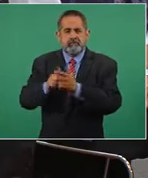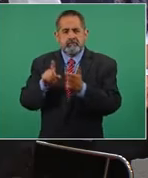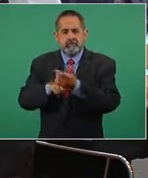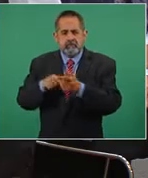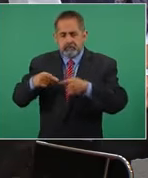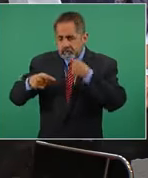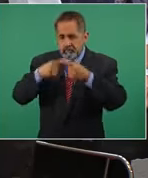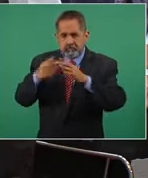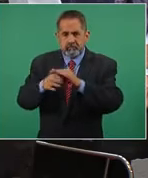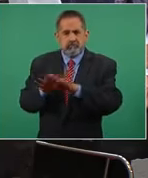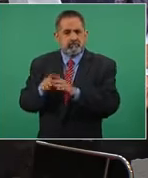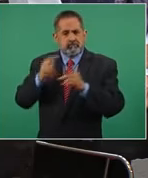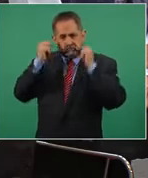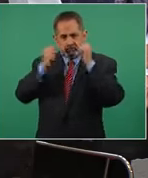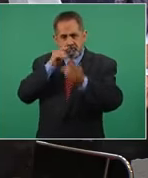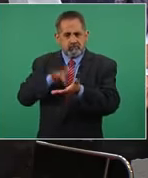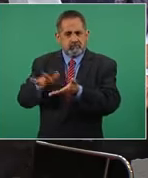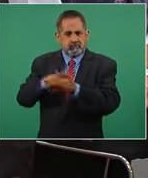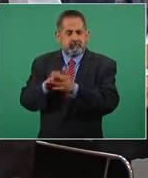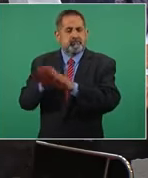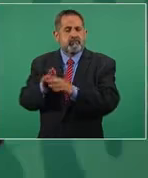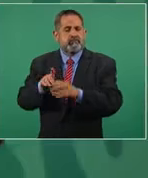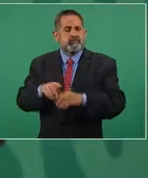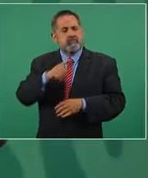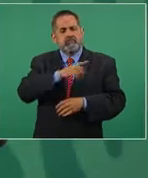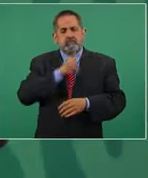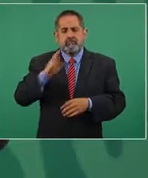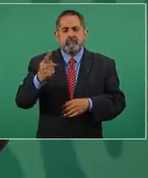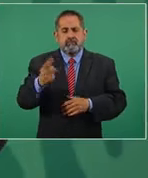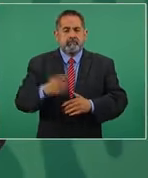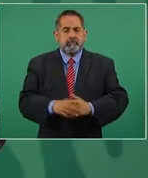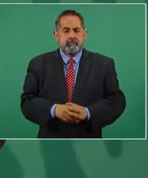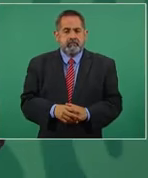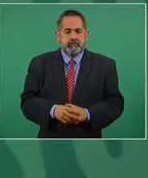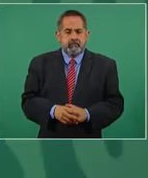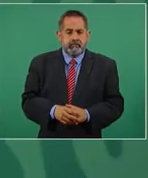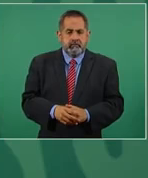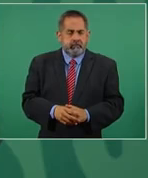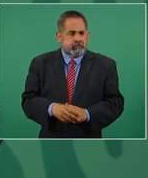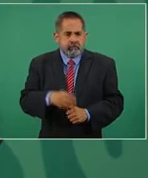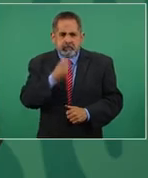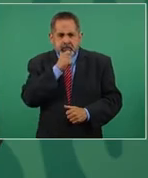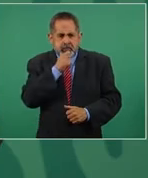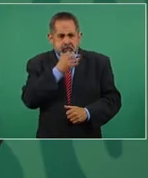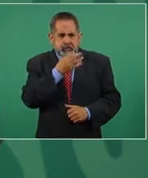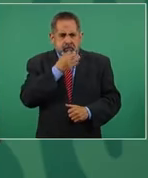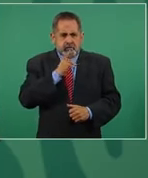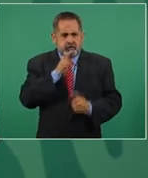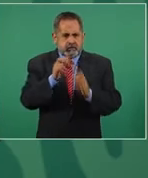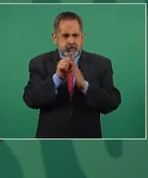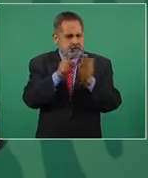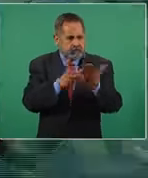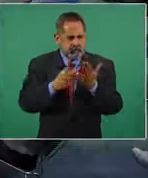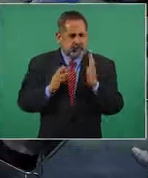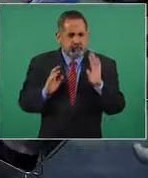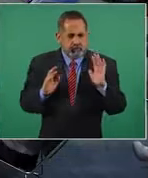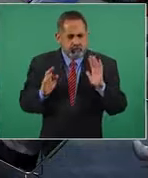un tanto el turismo. ¿Recibió la solicitud y qué les respondió? Pues todavía no me han hecho la solicitud, pero